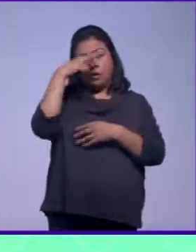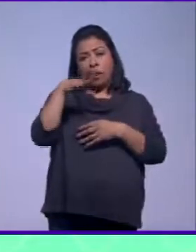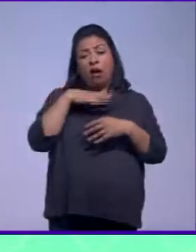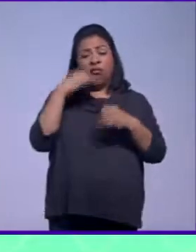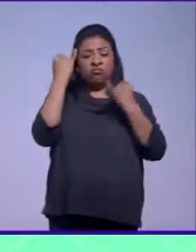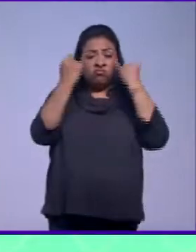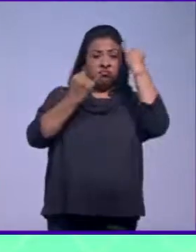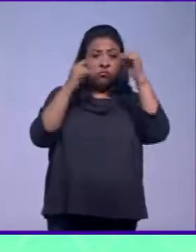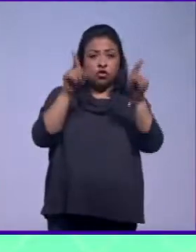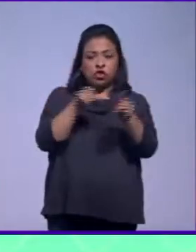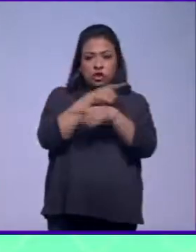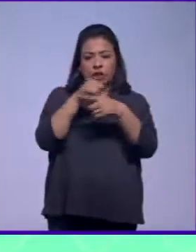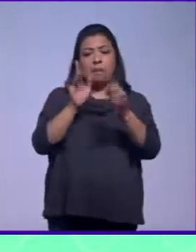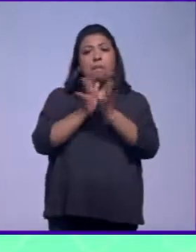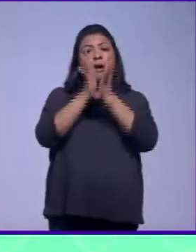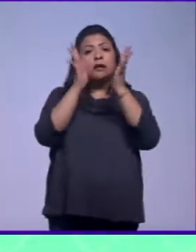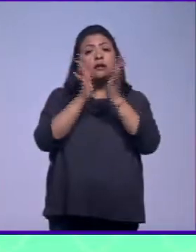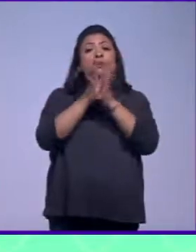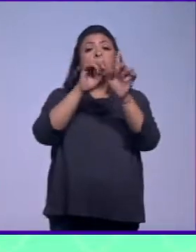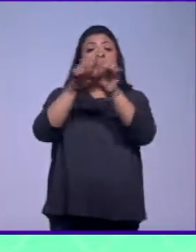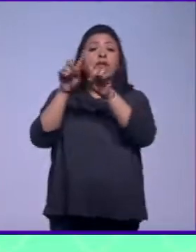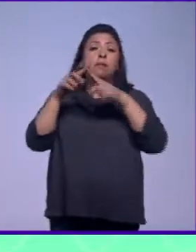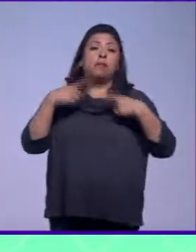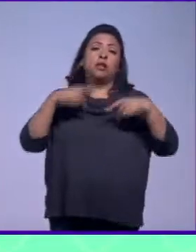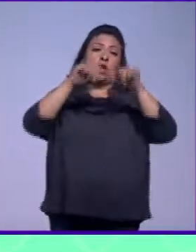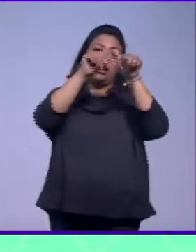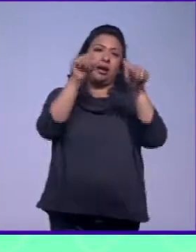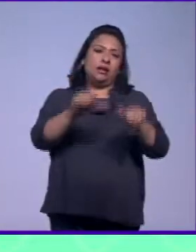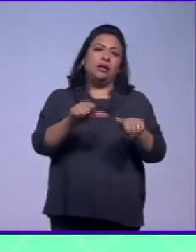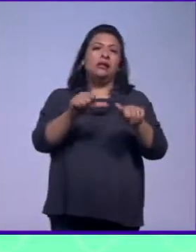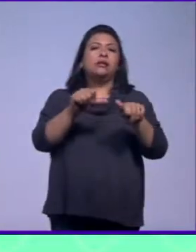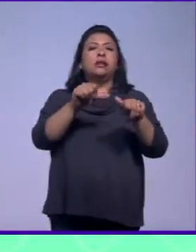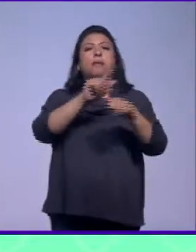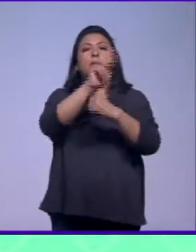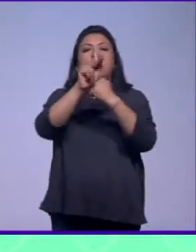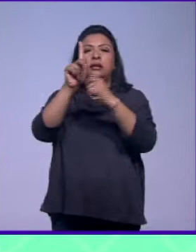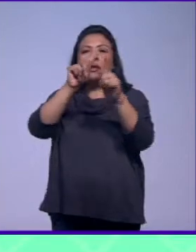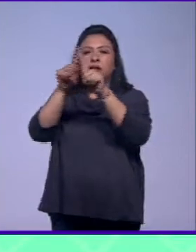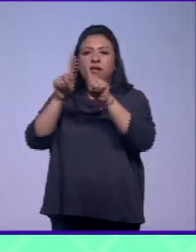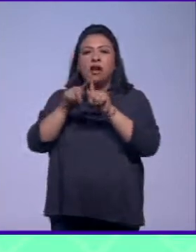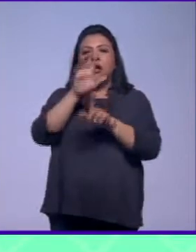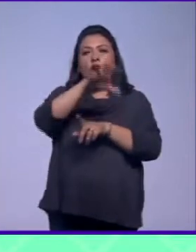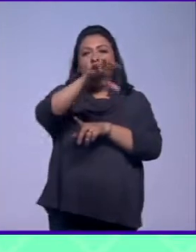musicales en las que intervienen artistas de diferentes contextos y latitudes